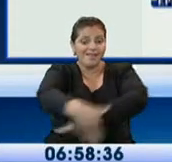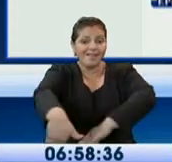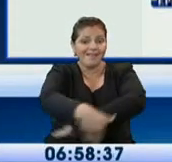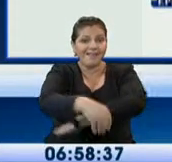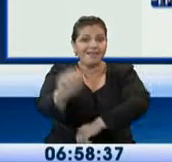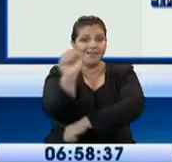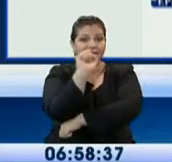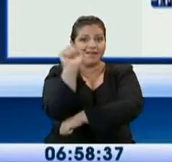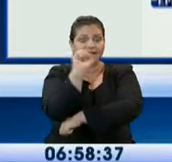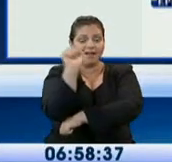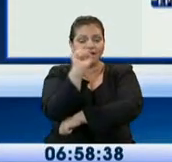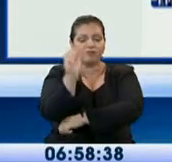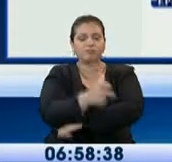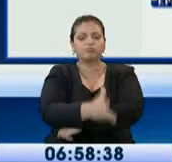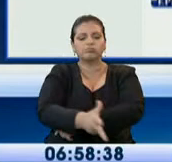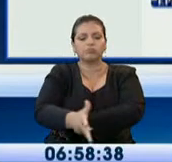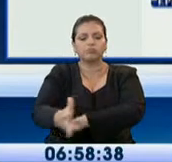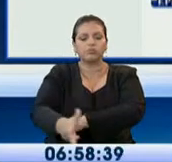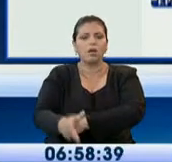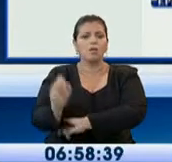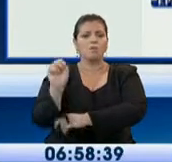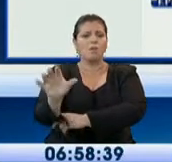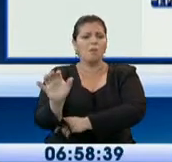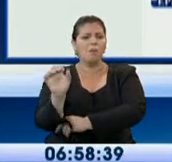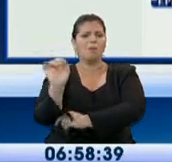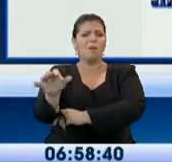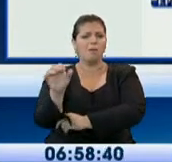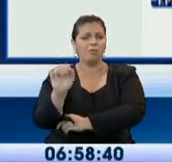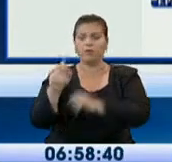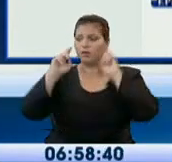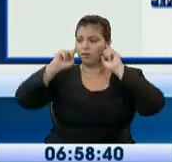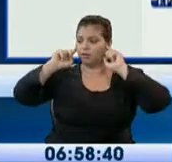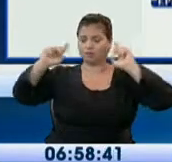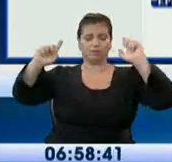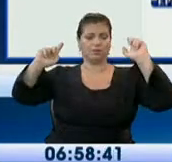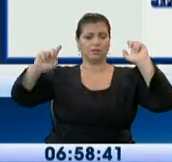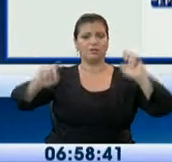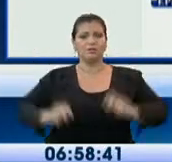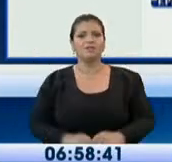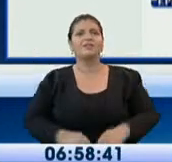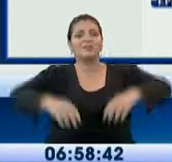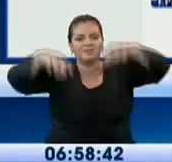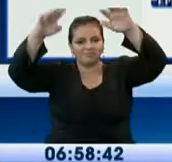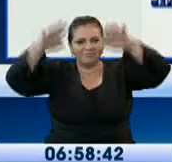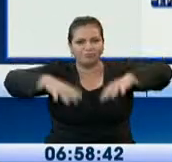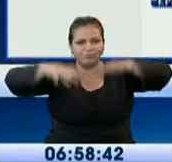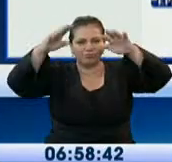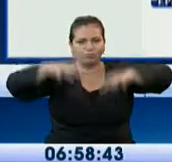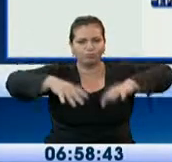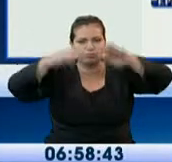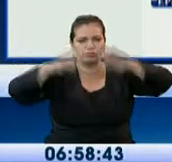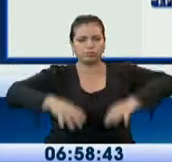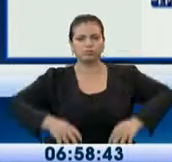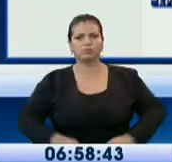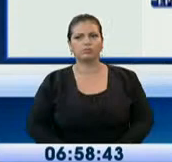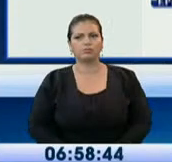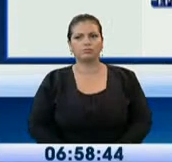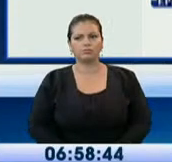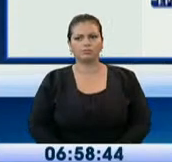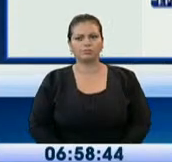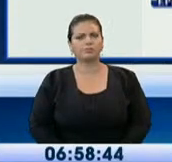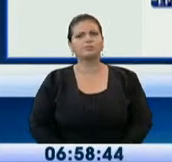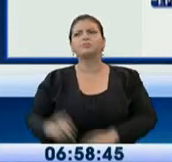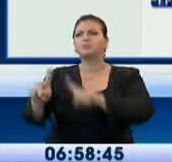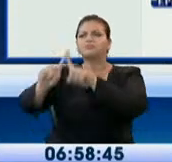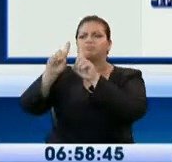caía. Entiendo, Francisco, que no ha habido réplicas de ninguna naturaleza y a lo mejor algún pronunciamiento por parte de alguna autoridad de la